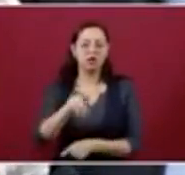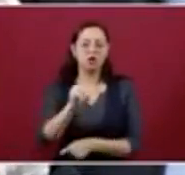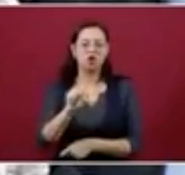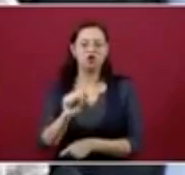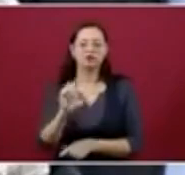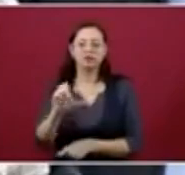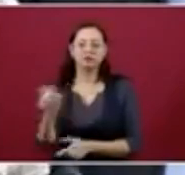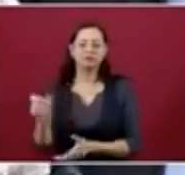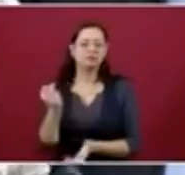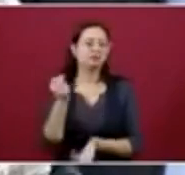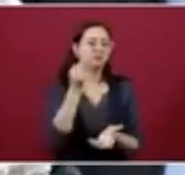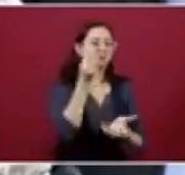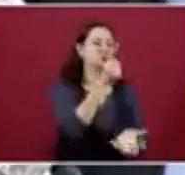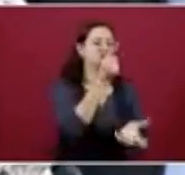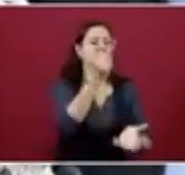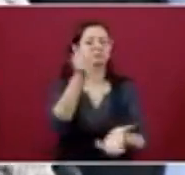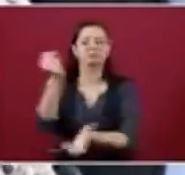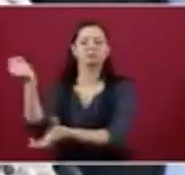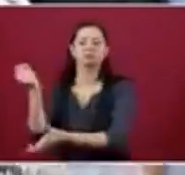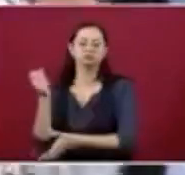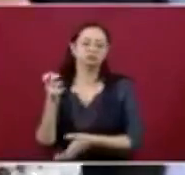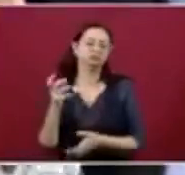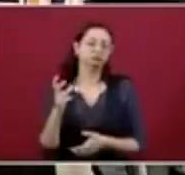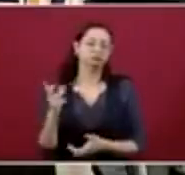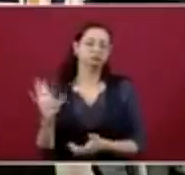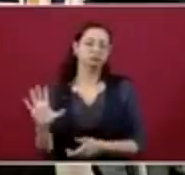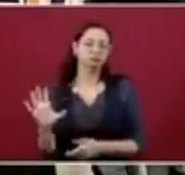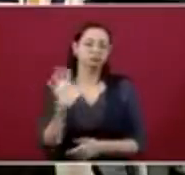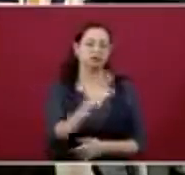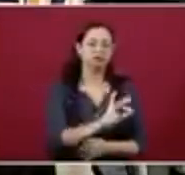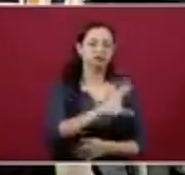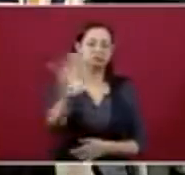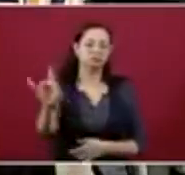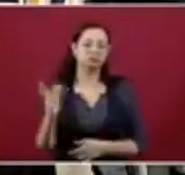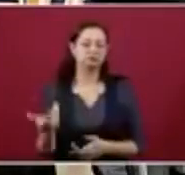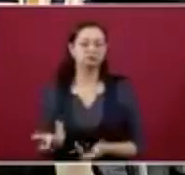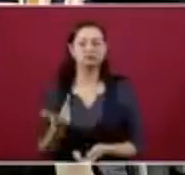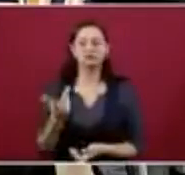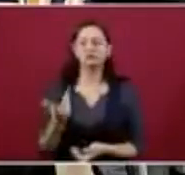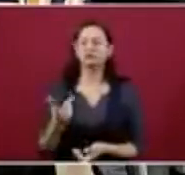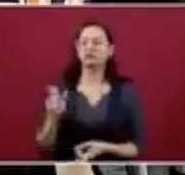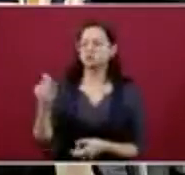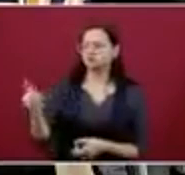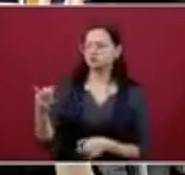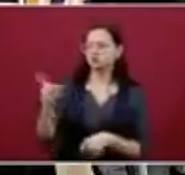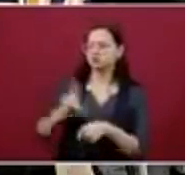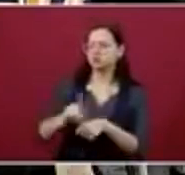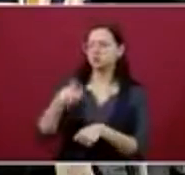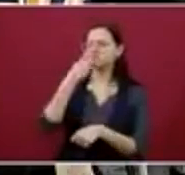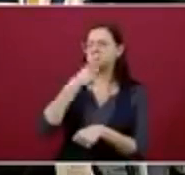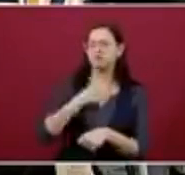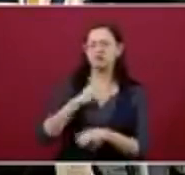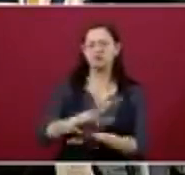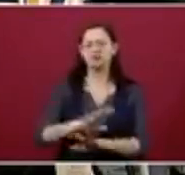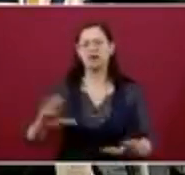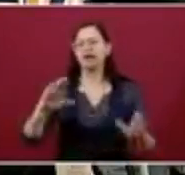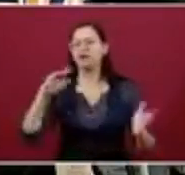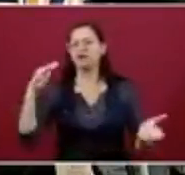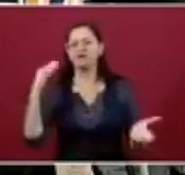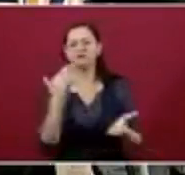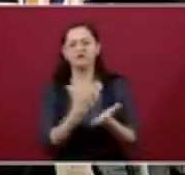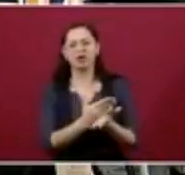de la sociedad civil en los últimos años. El mismo día que yo le platicaba esto, usted decía, se frena